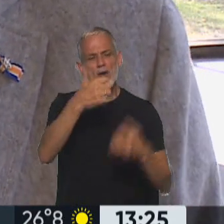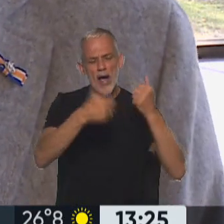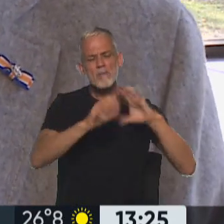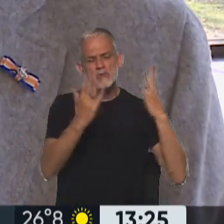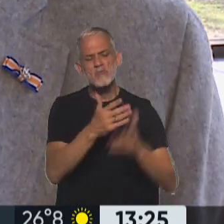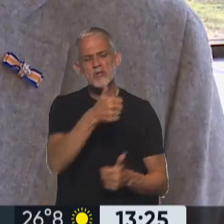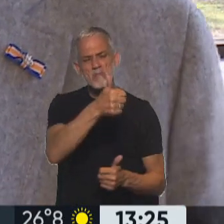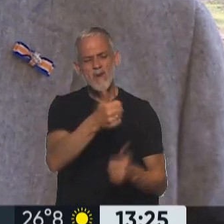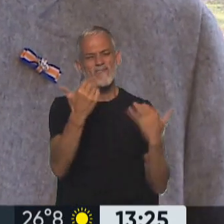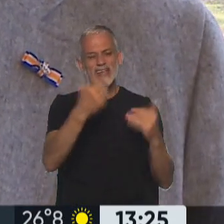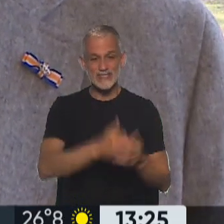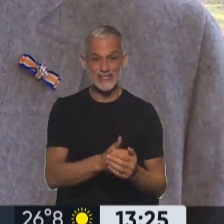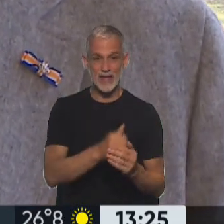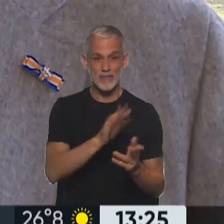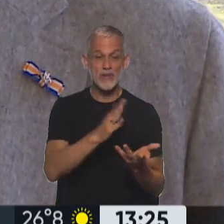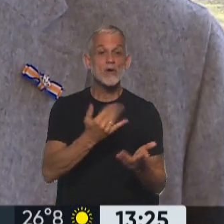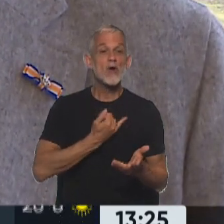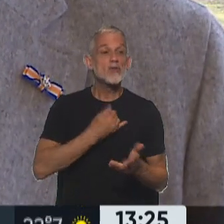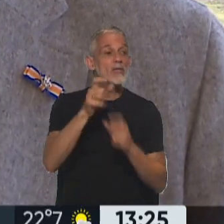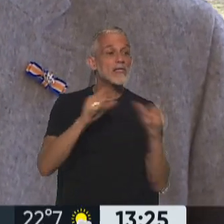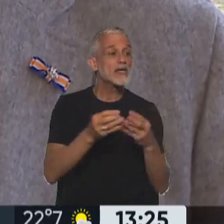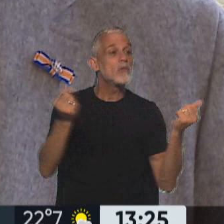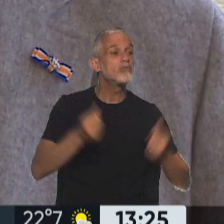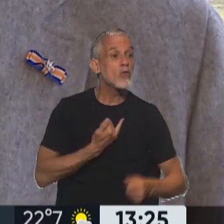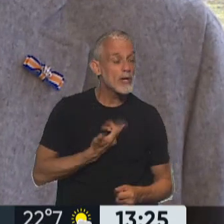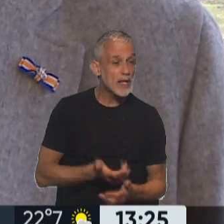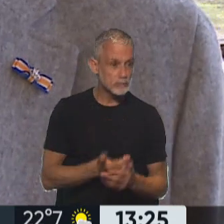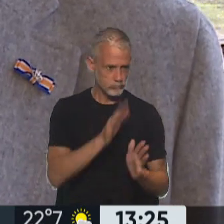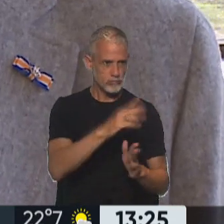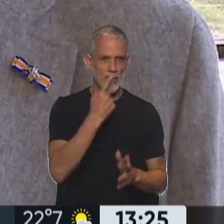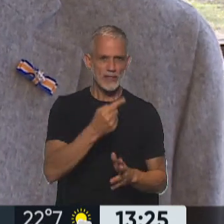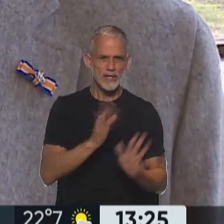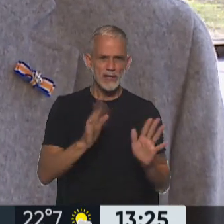y después he pedido dónde está la gente desaparecida. Y